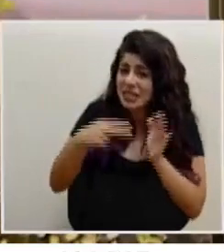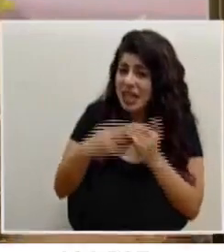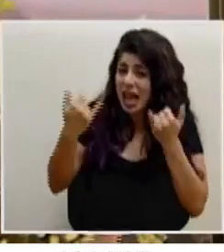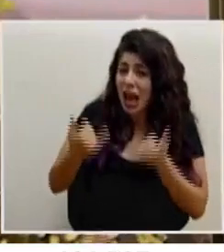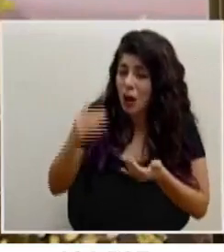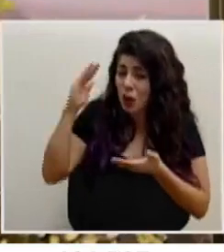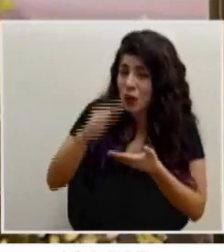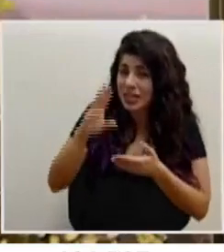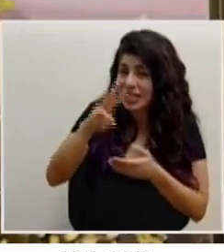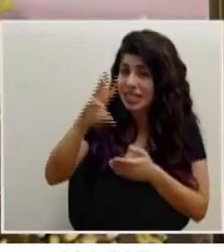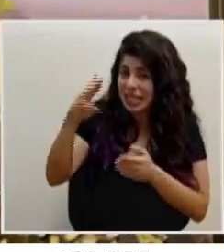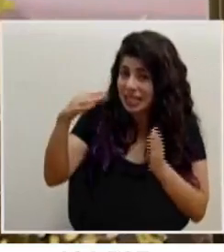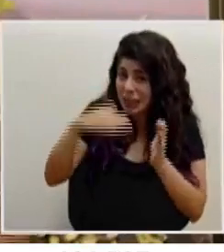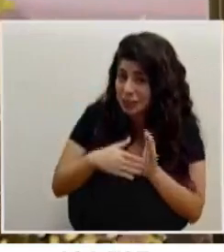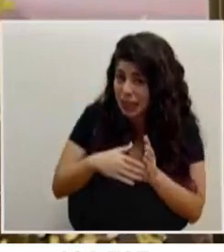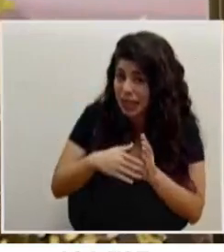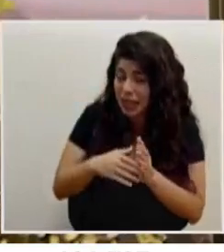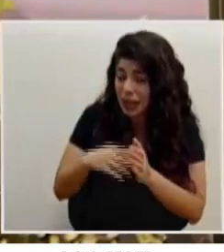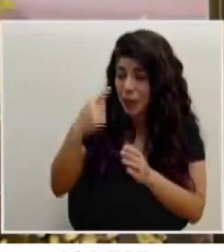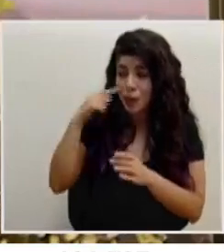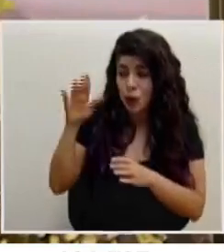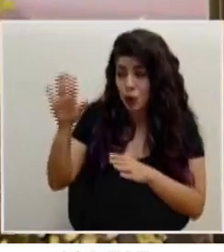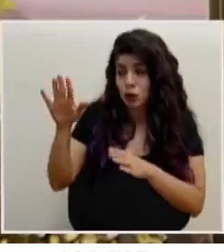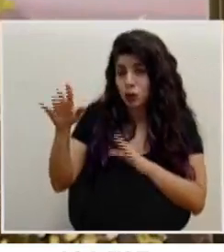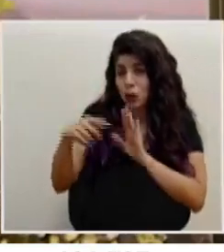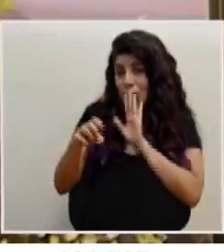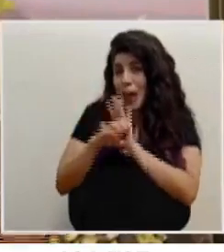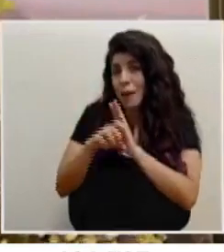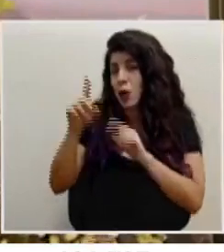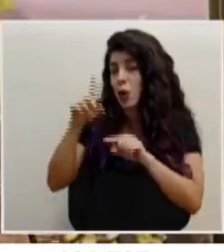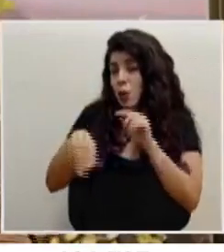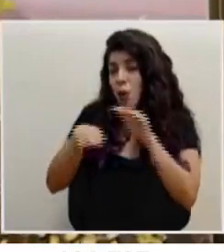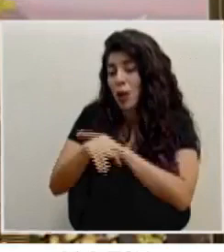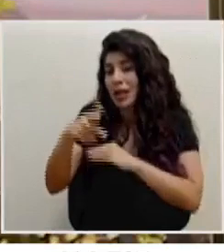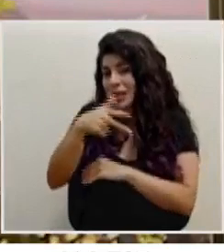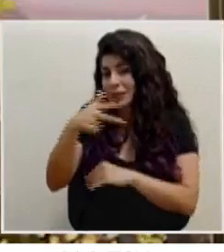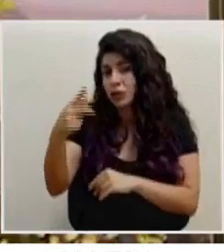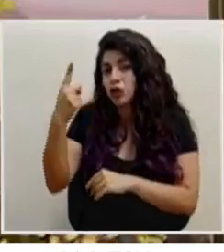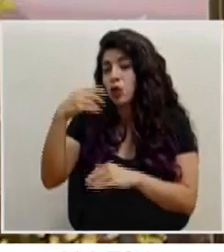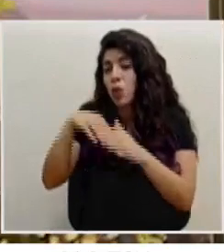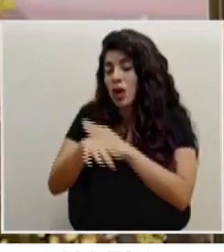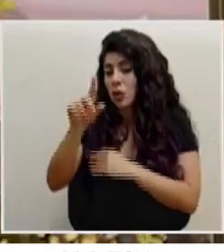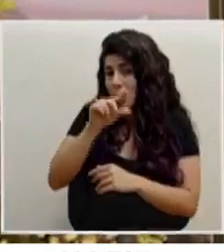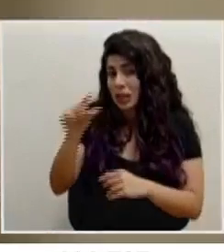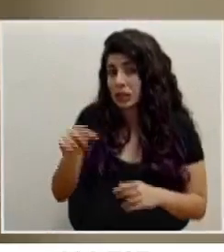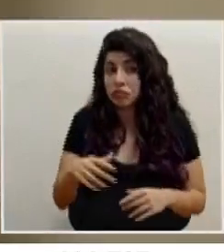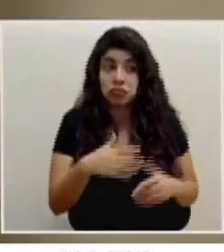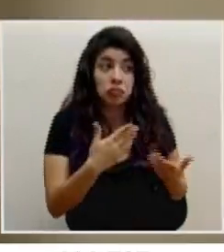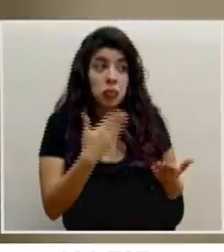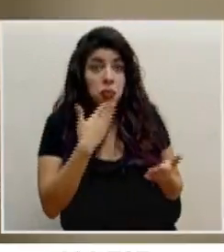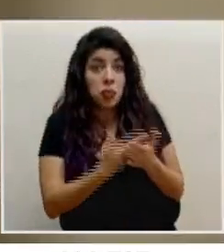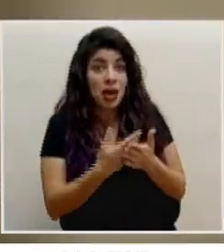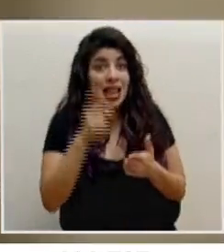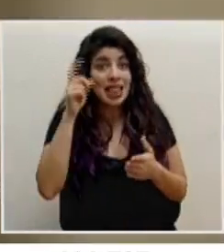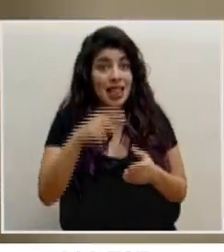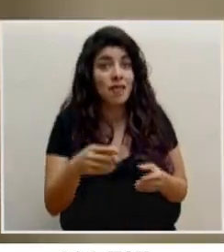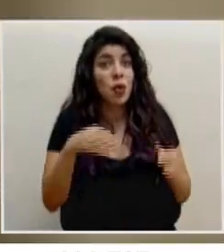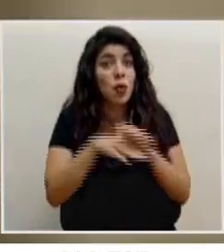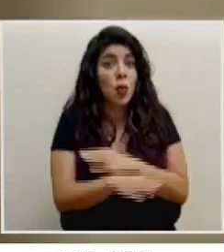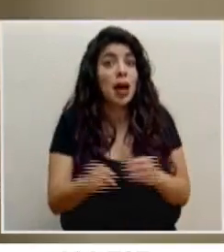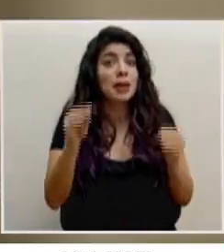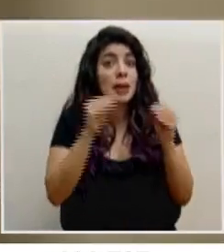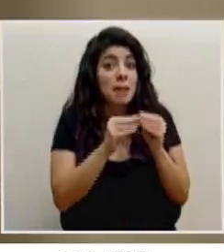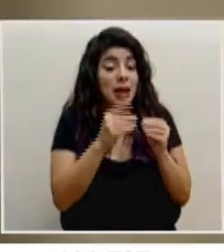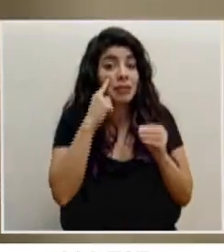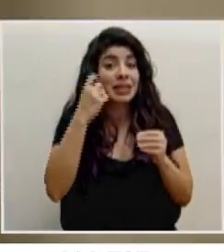bajar a 66,000 con este ejercicio de que no se van a guardar 3, sino que se va a guardar solamente una semana. Bueno, tendríamos que guardar más, porque si vamos